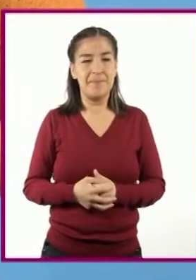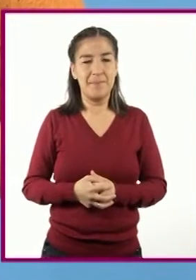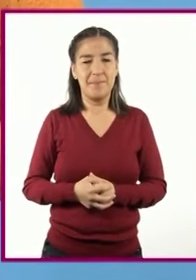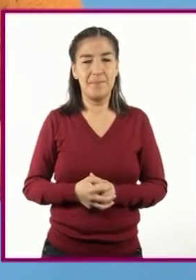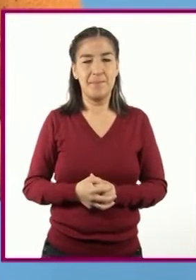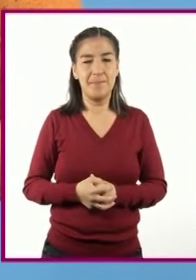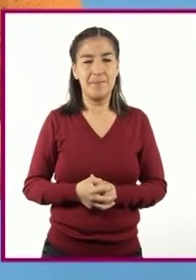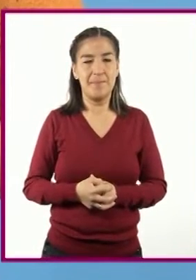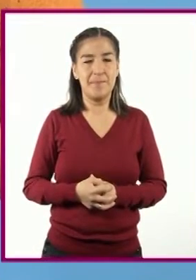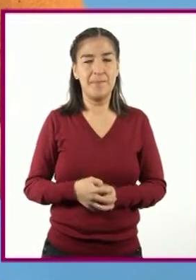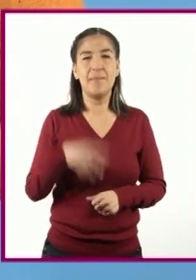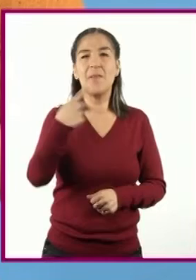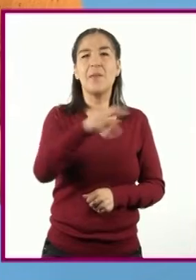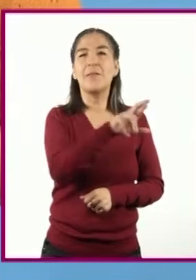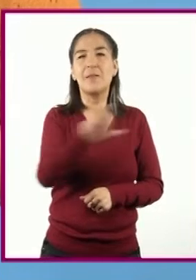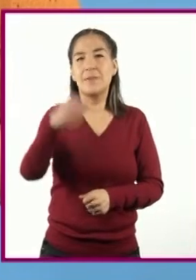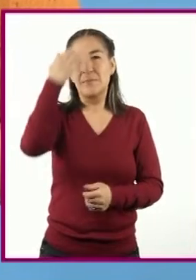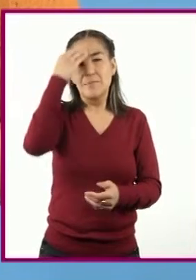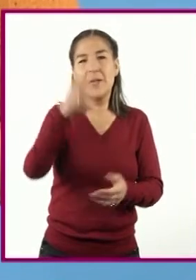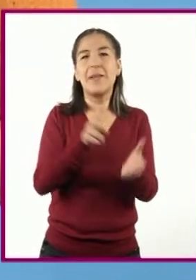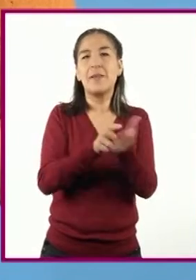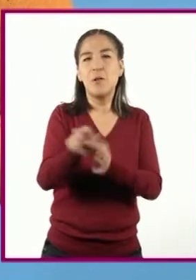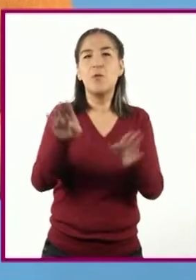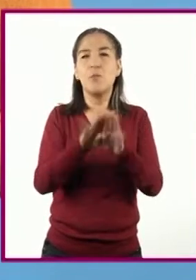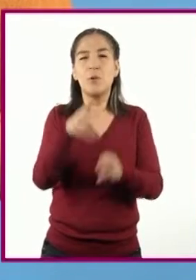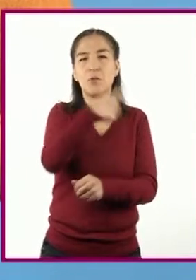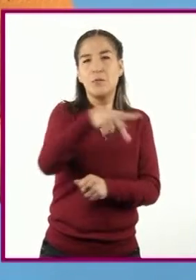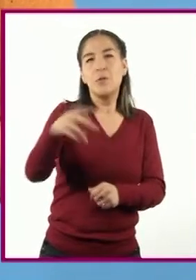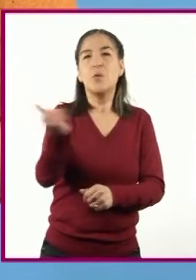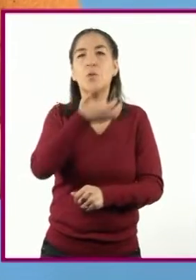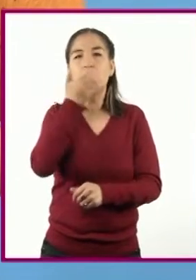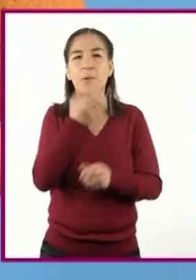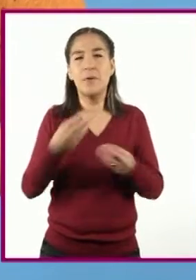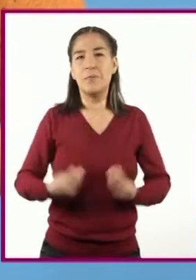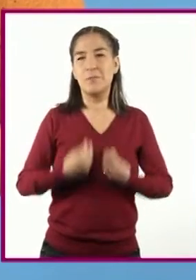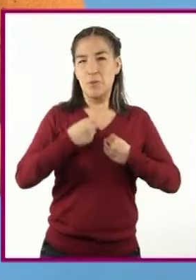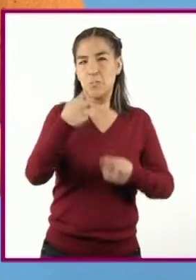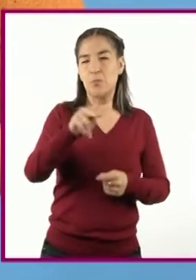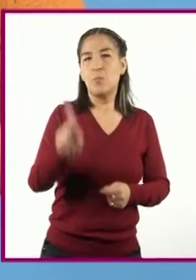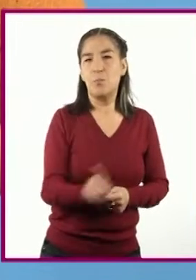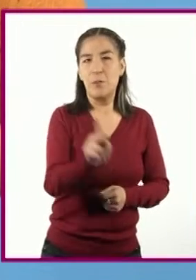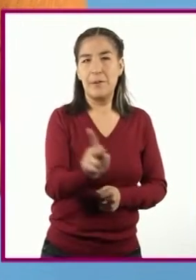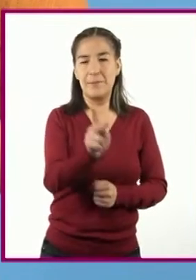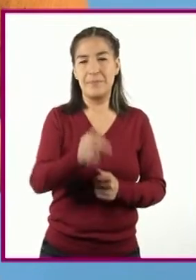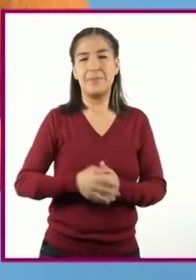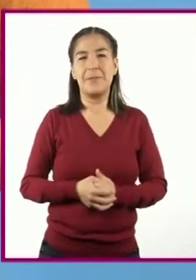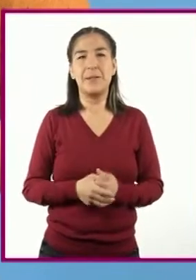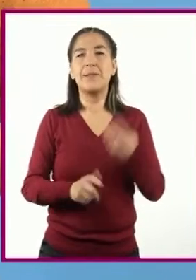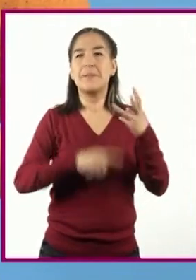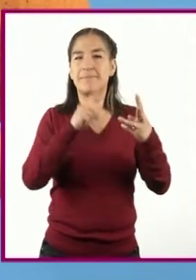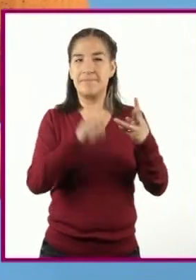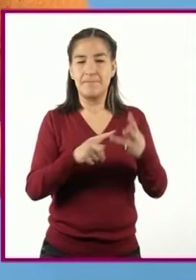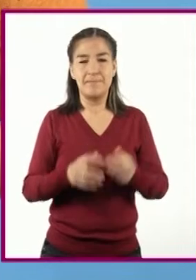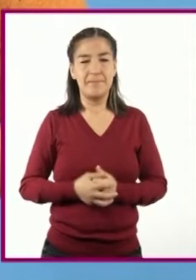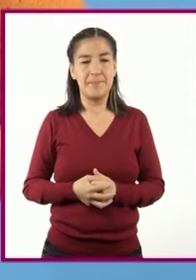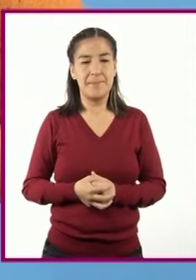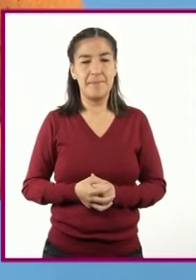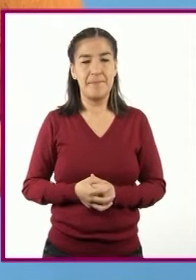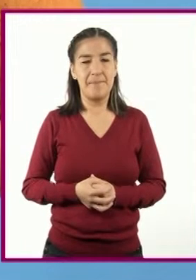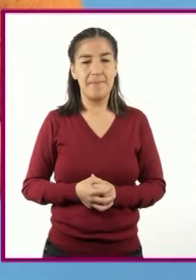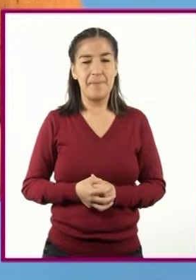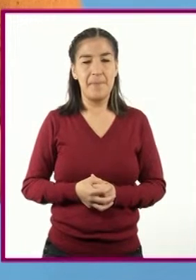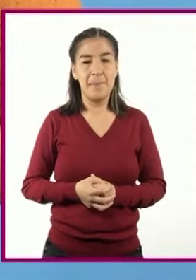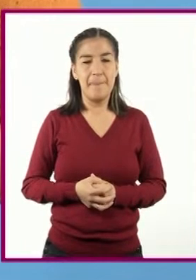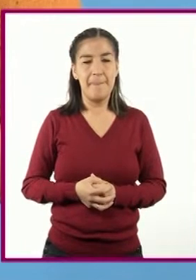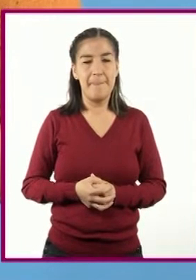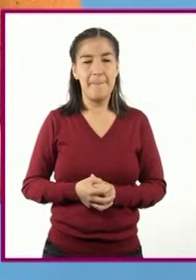El reconocimiento del derecho a ejercer la identidad originaria de los pueblos. 3. El rechazo